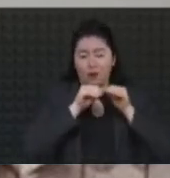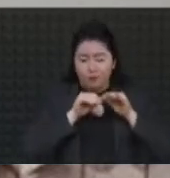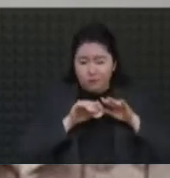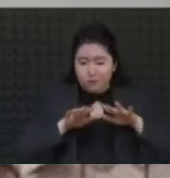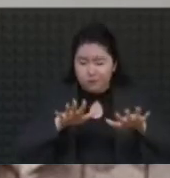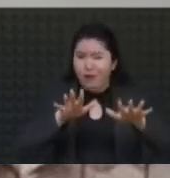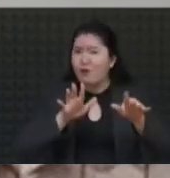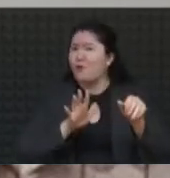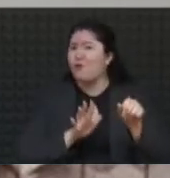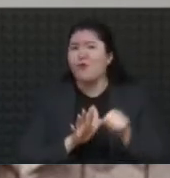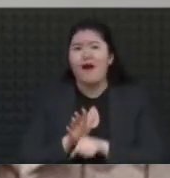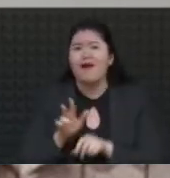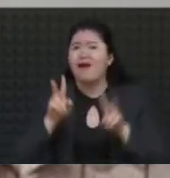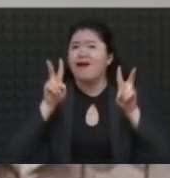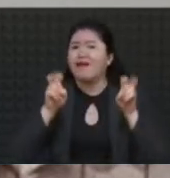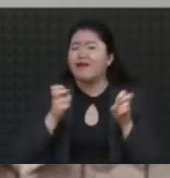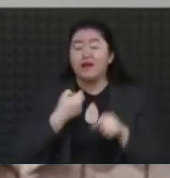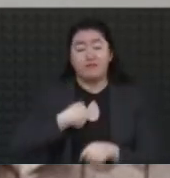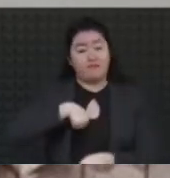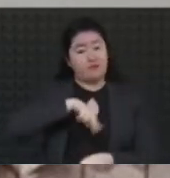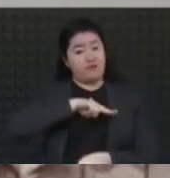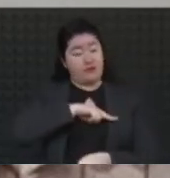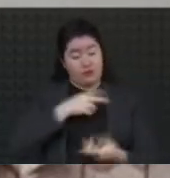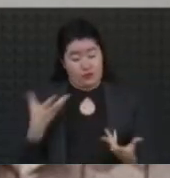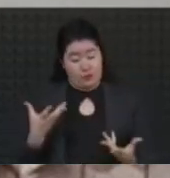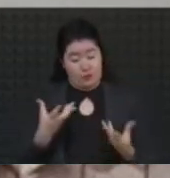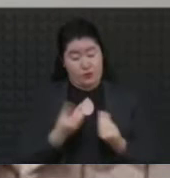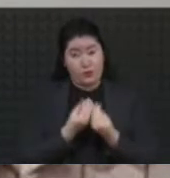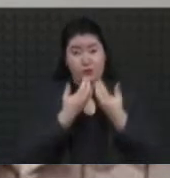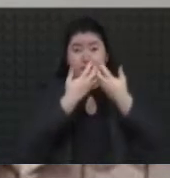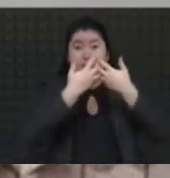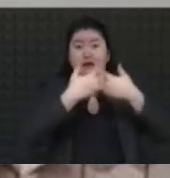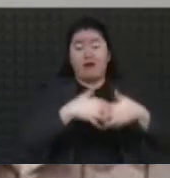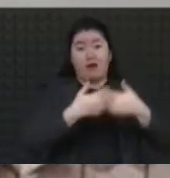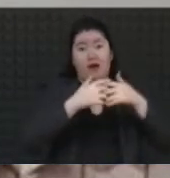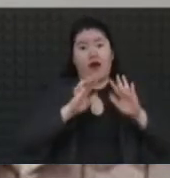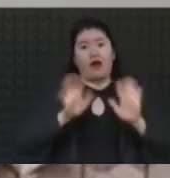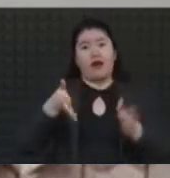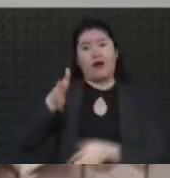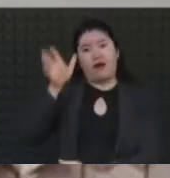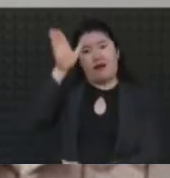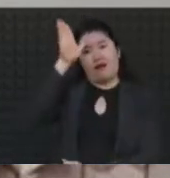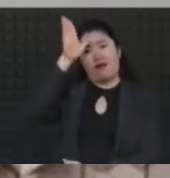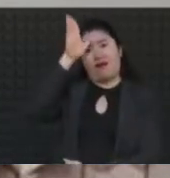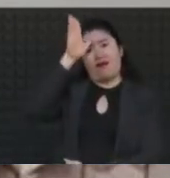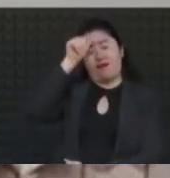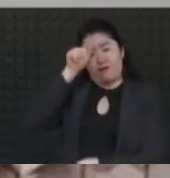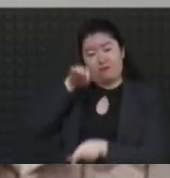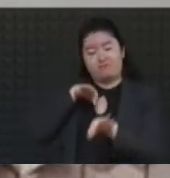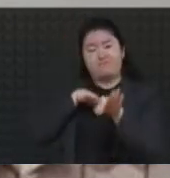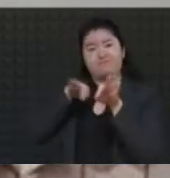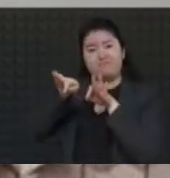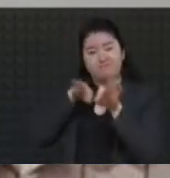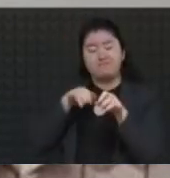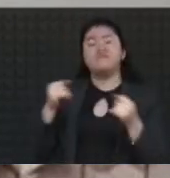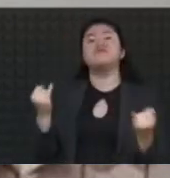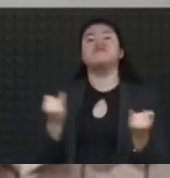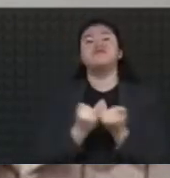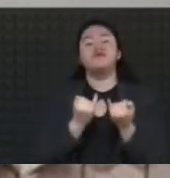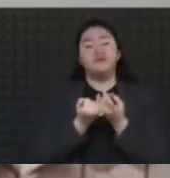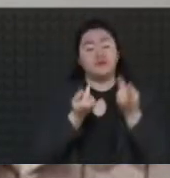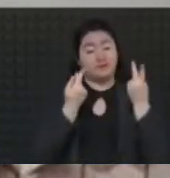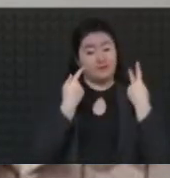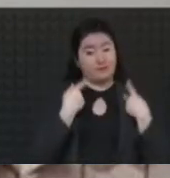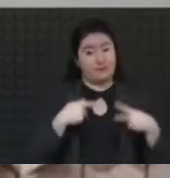estamos trabajando en un acuerdo con las empresas y con expertos en